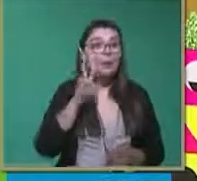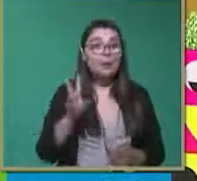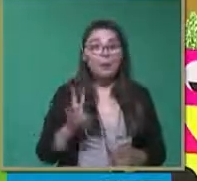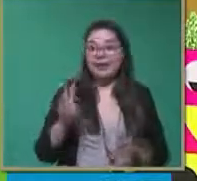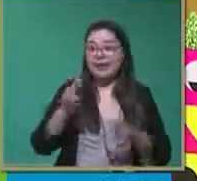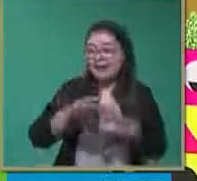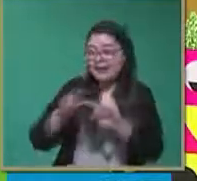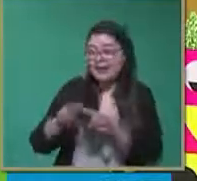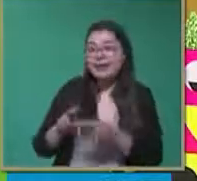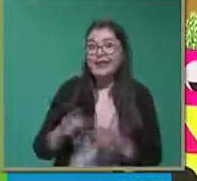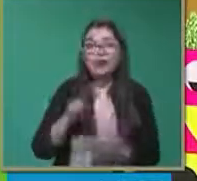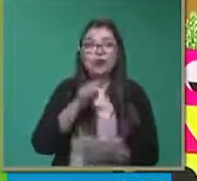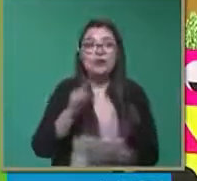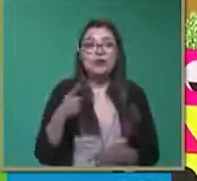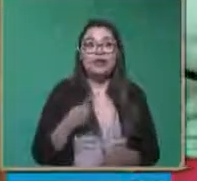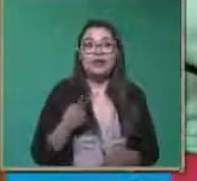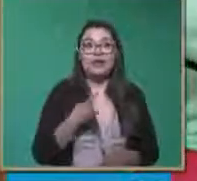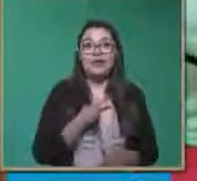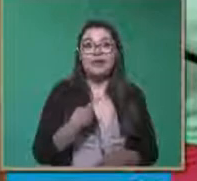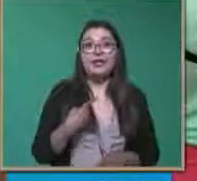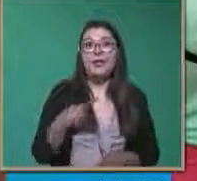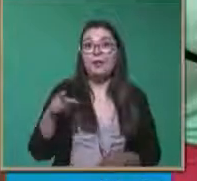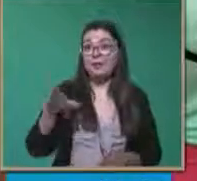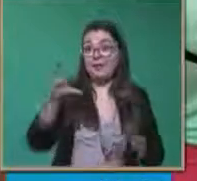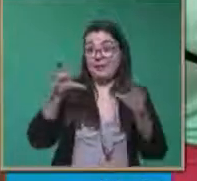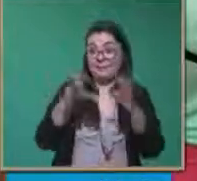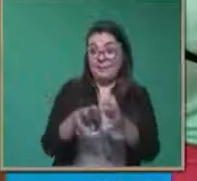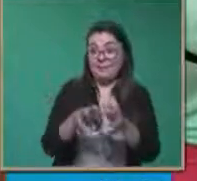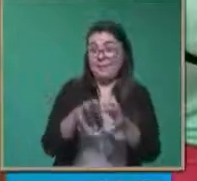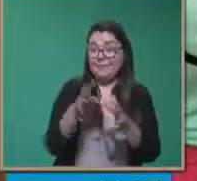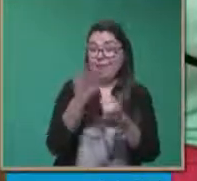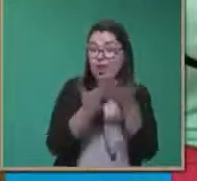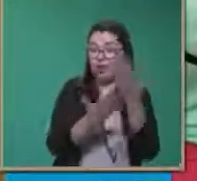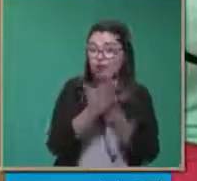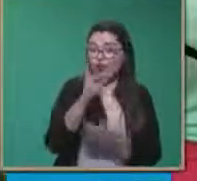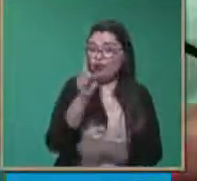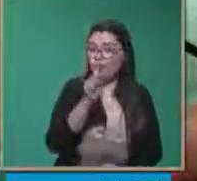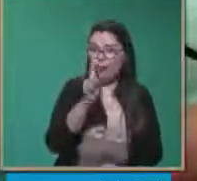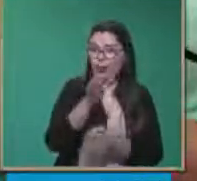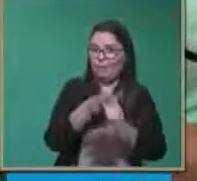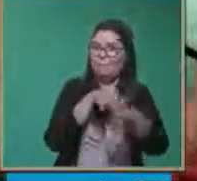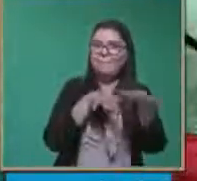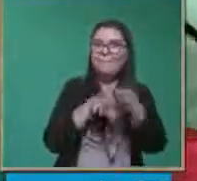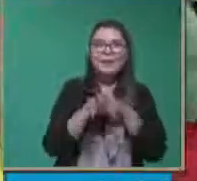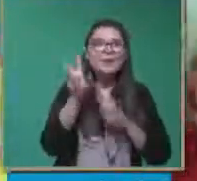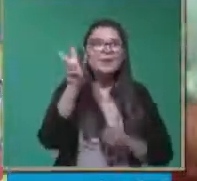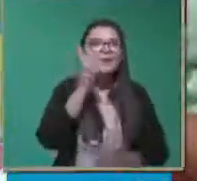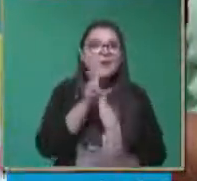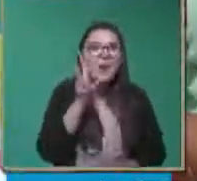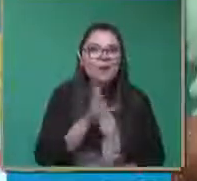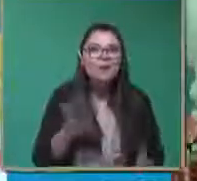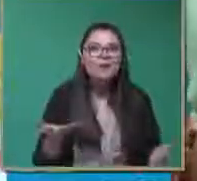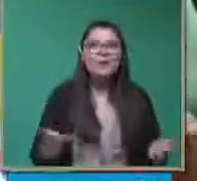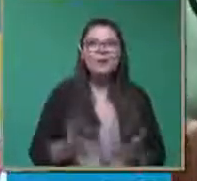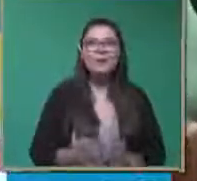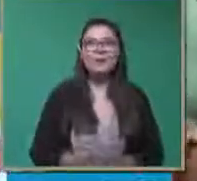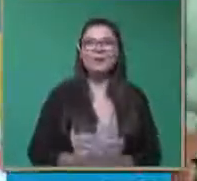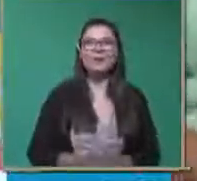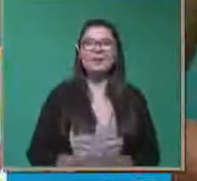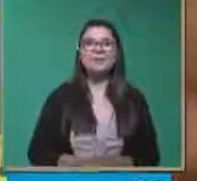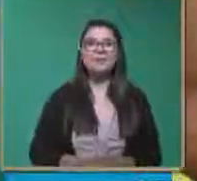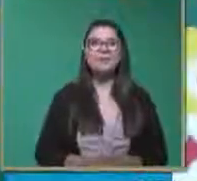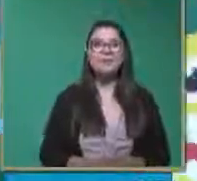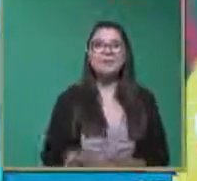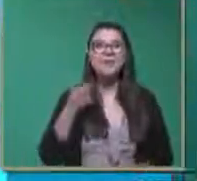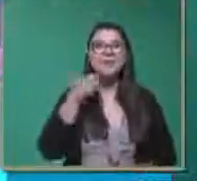a pescar los globos, pero con los pies, no con las manos. Con los pies, sí. Válgame. A ver, vamos a pasar aquí a pasar, lado del set. Vamos a esperarnos nada